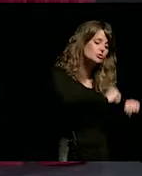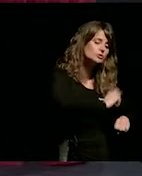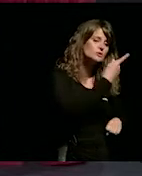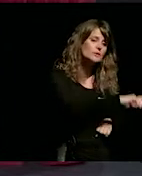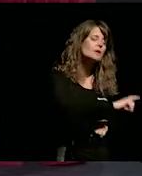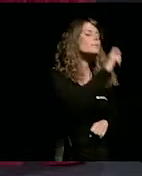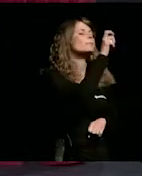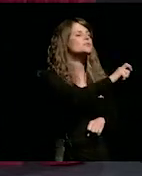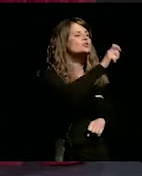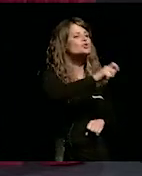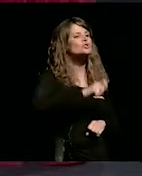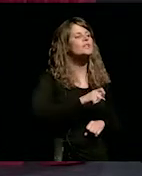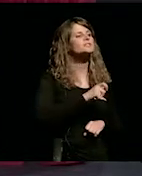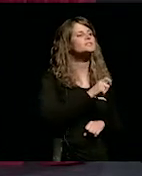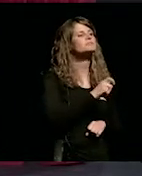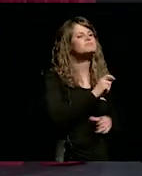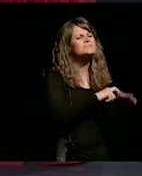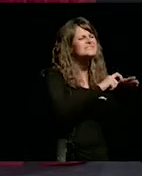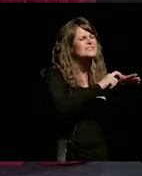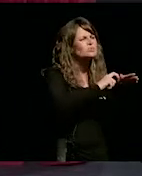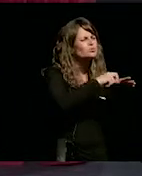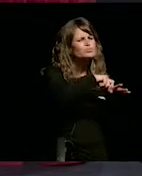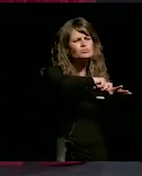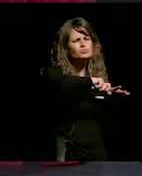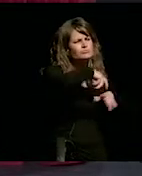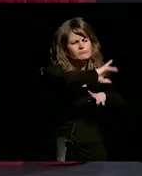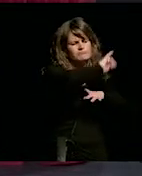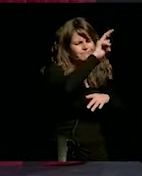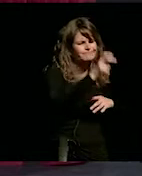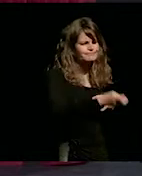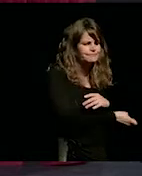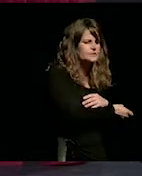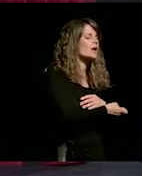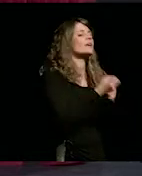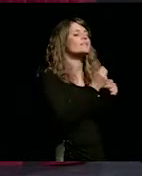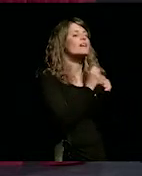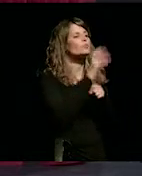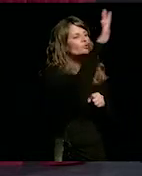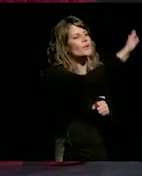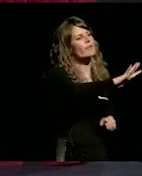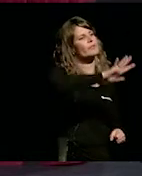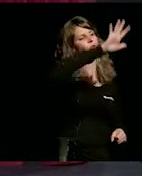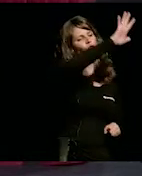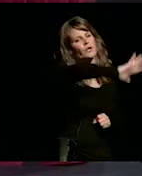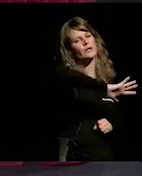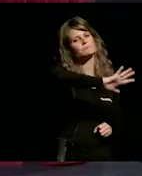y personas de todo tipo de extracción. Trabajamos a nivel nacional e